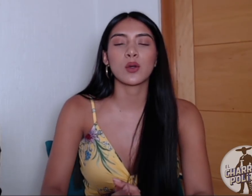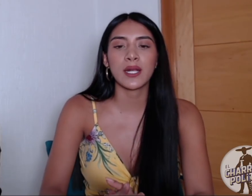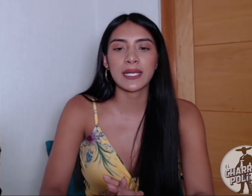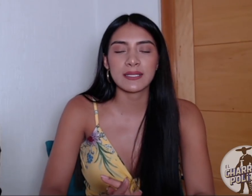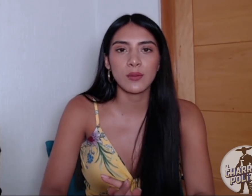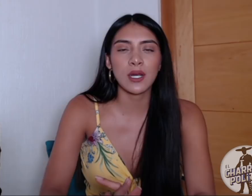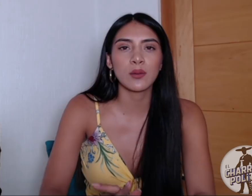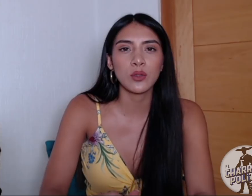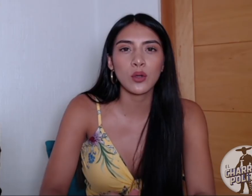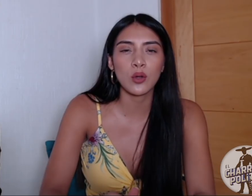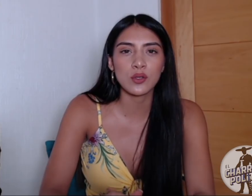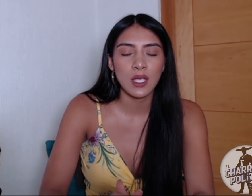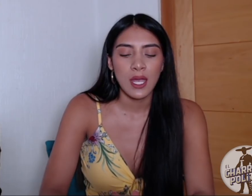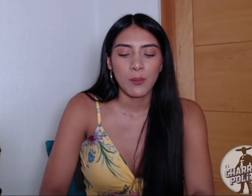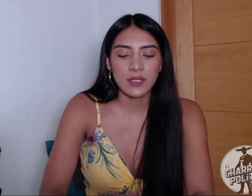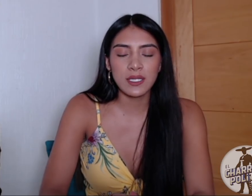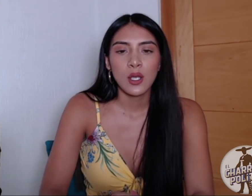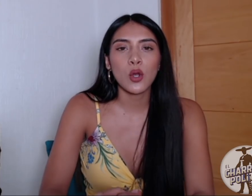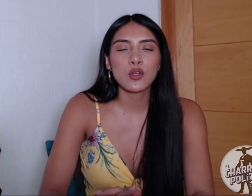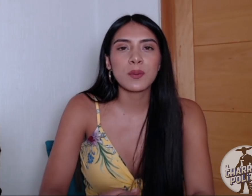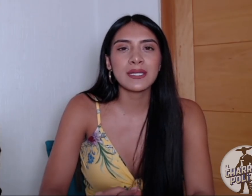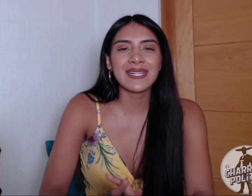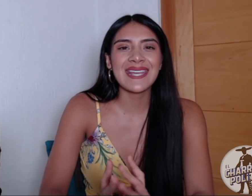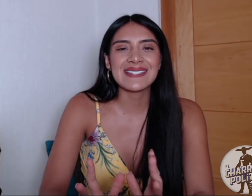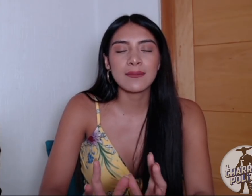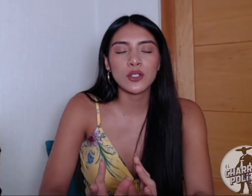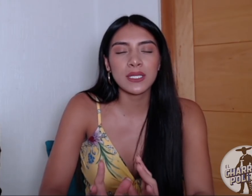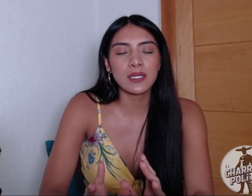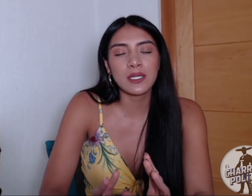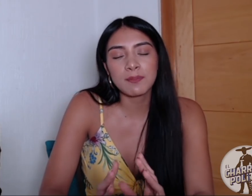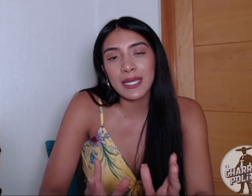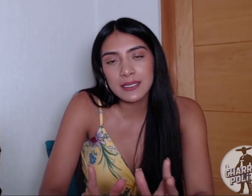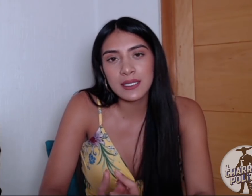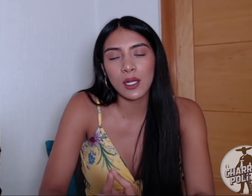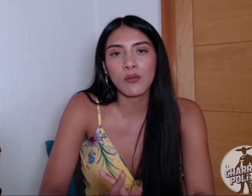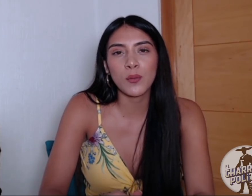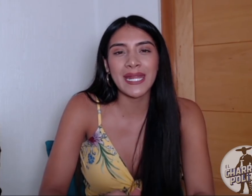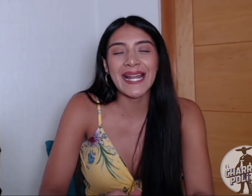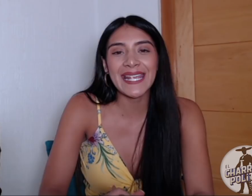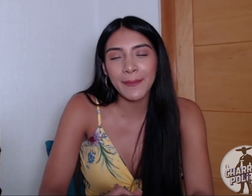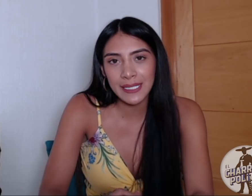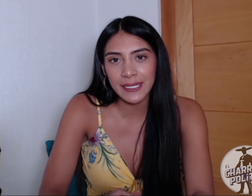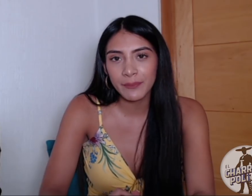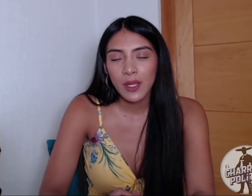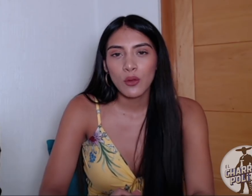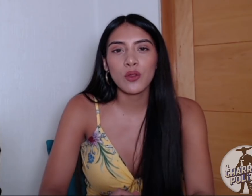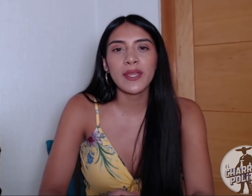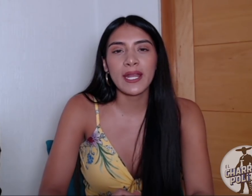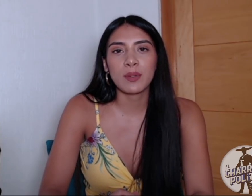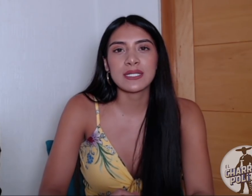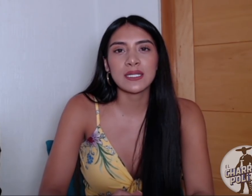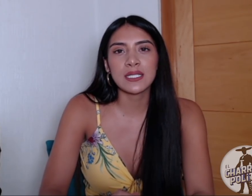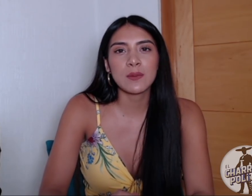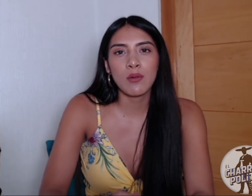ustedes recordarán que se llevó la reunión con los, pues sí, con los 20 países que conforman el G20,